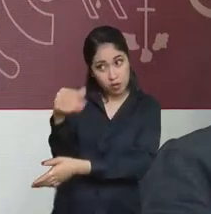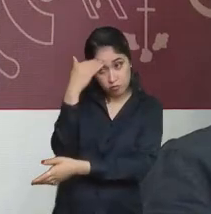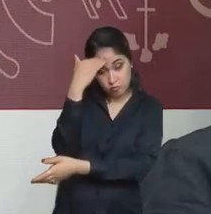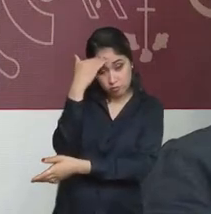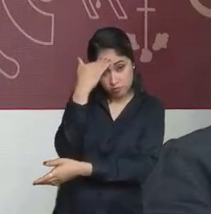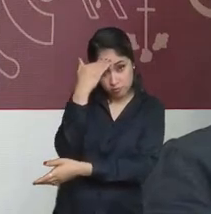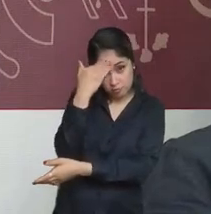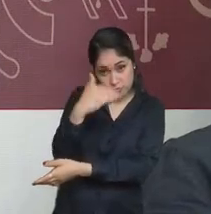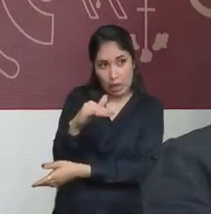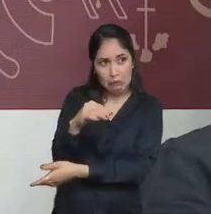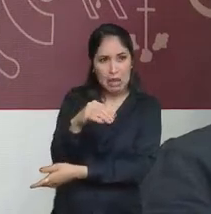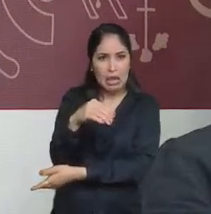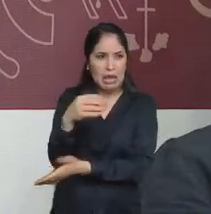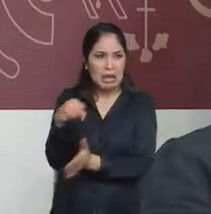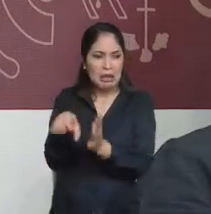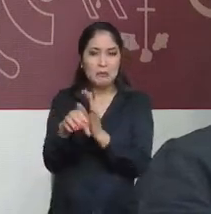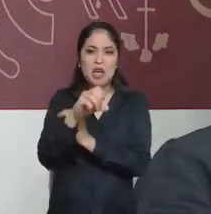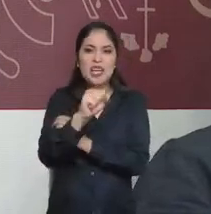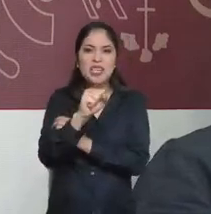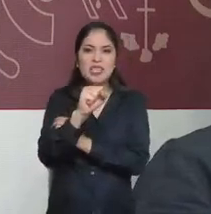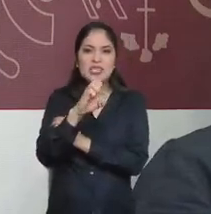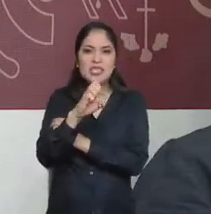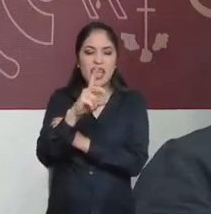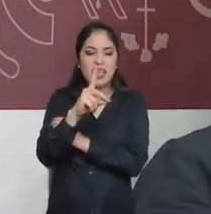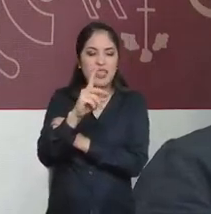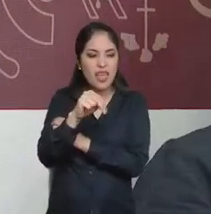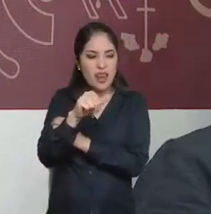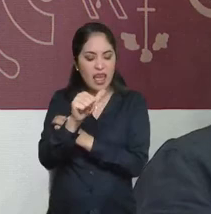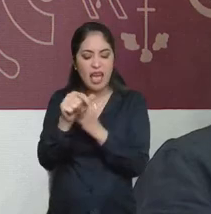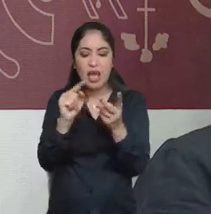o Marina y todo eso, ellos tienen que reportar